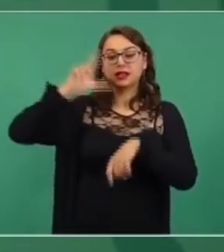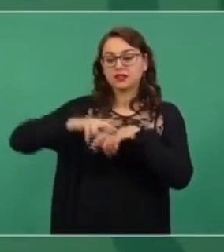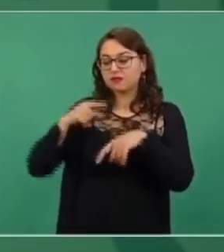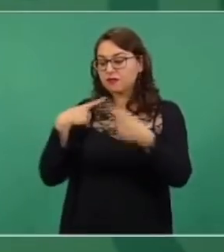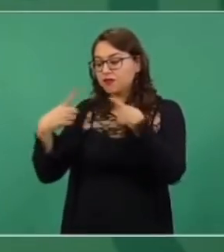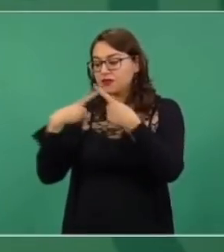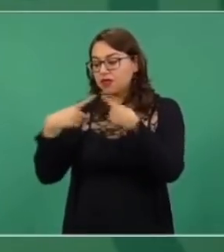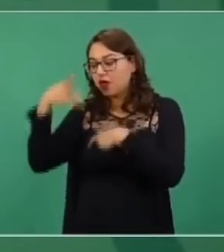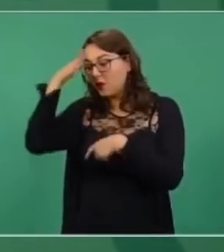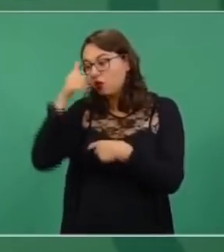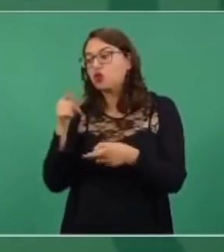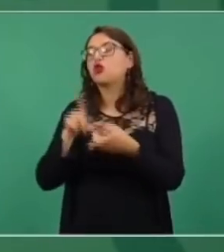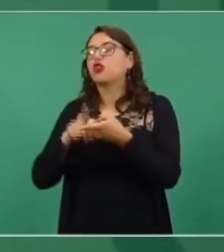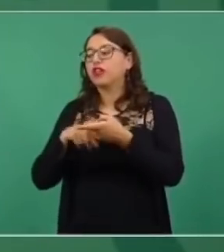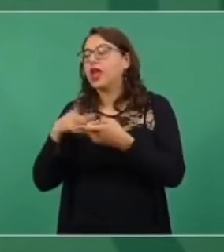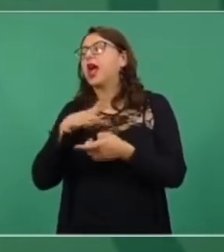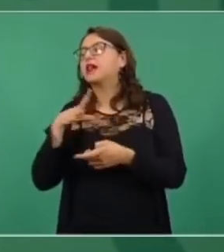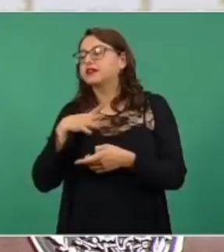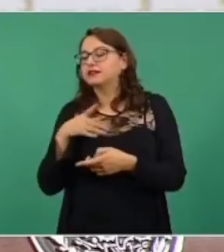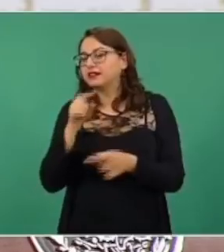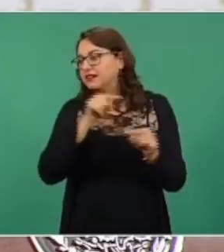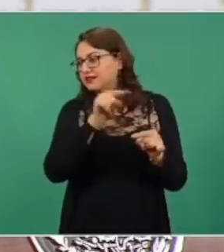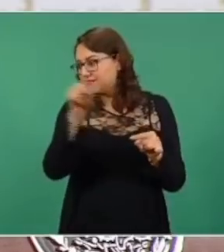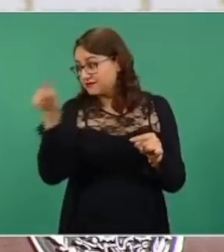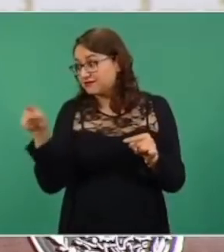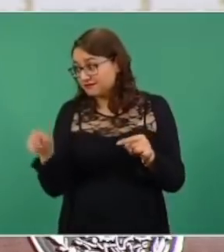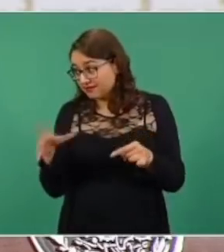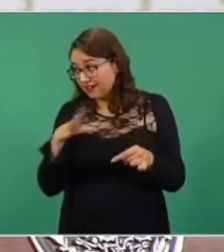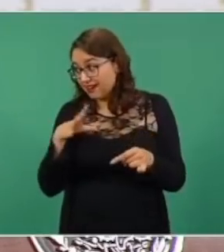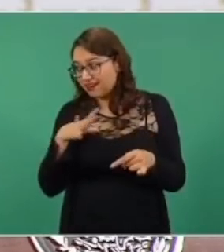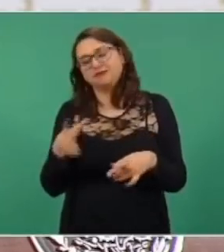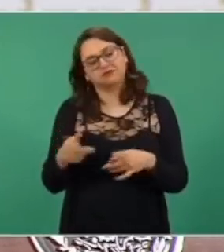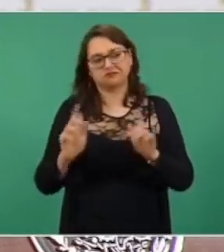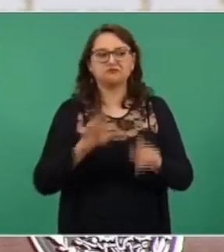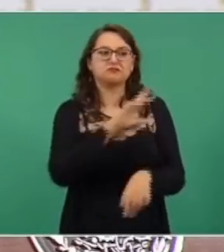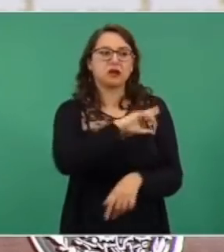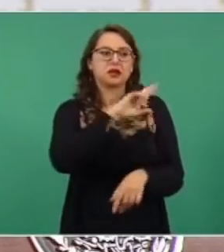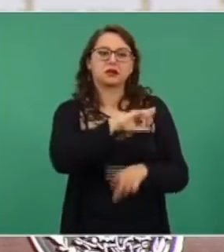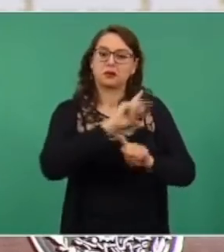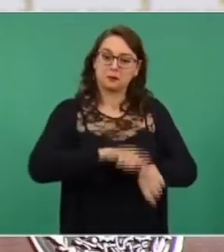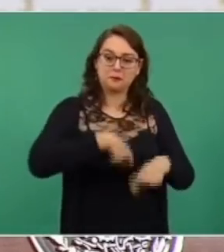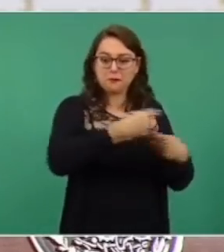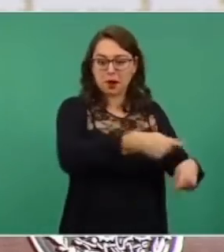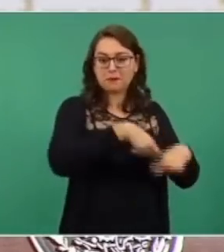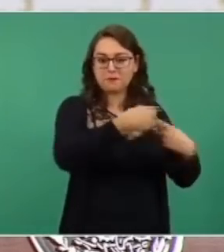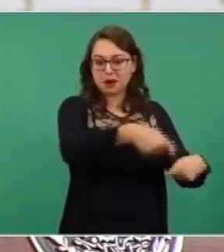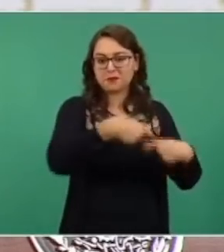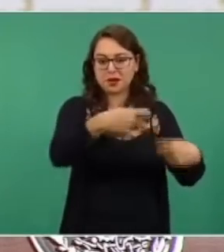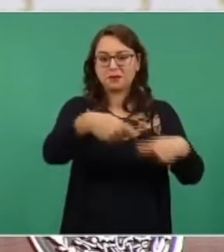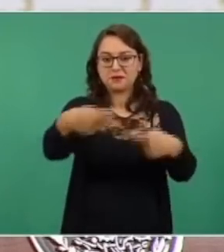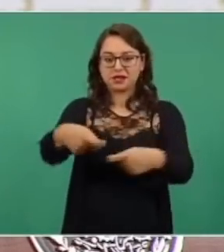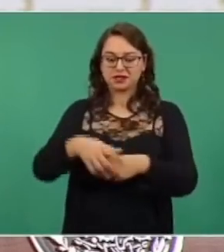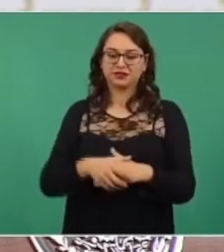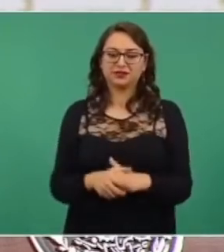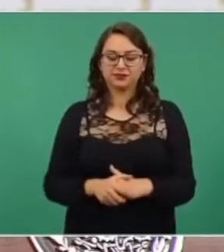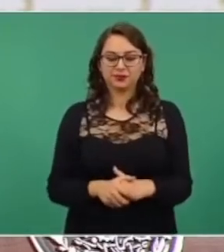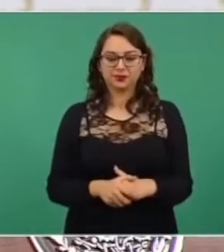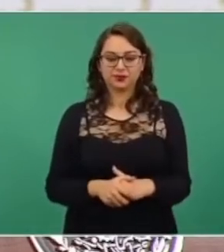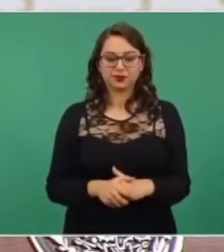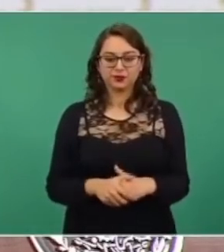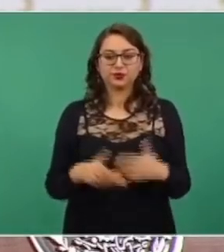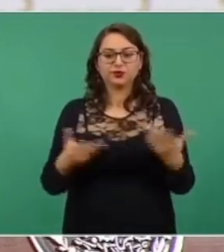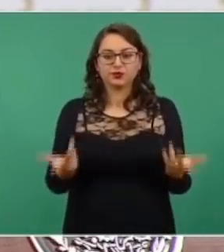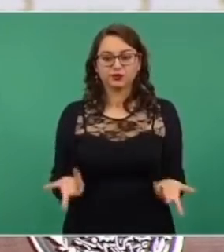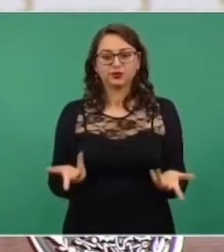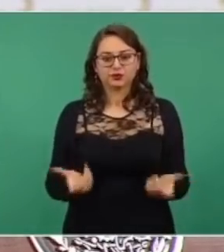y habían exploraciones que se habían hecho y sabían dónde había petróleo, y